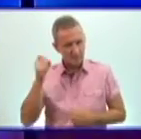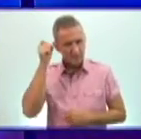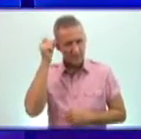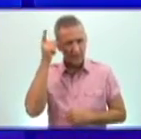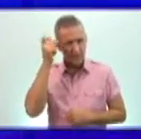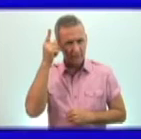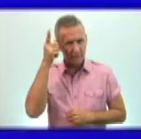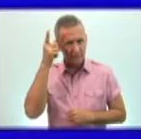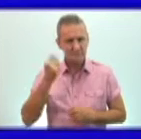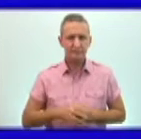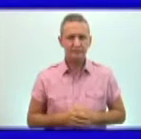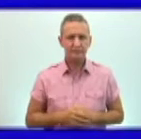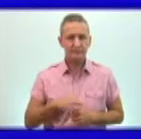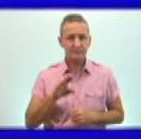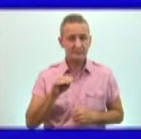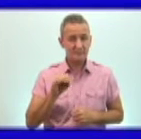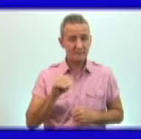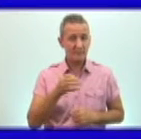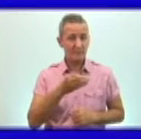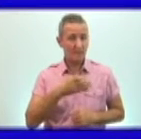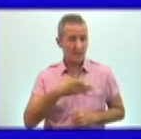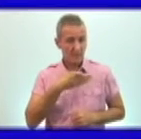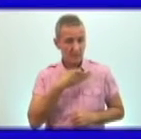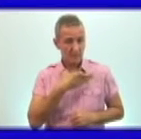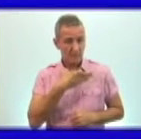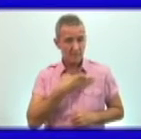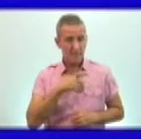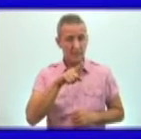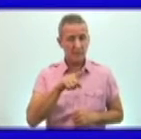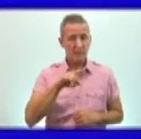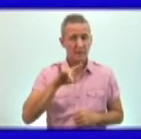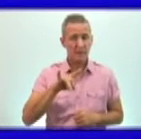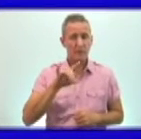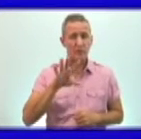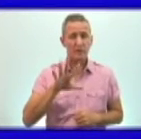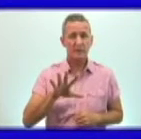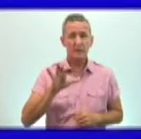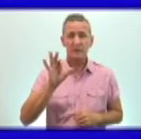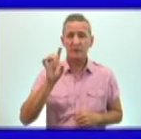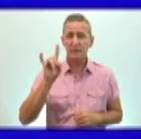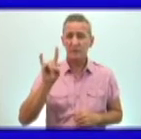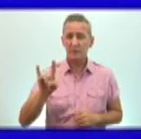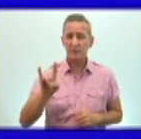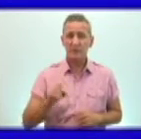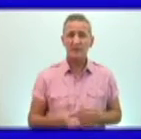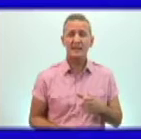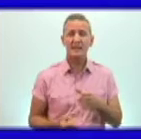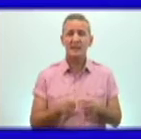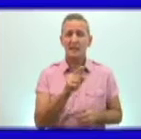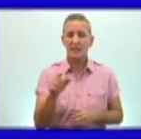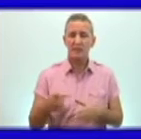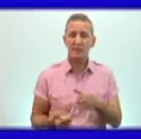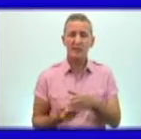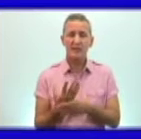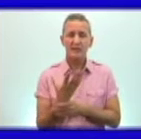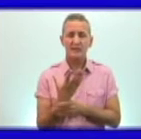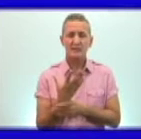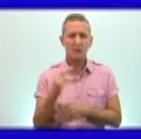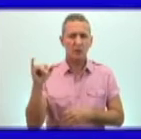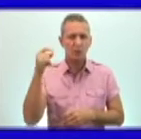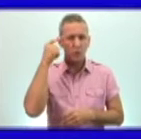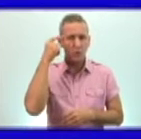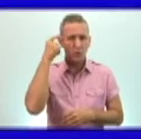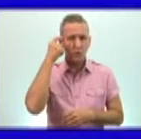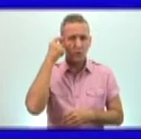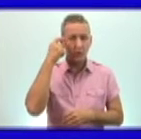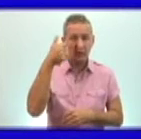Y dice Fidel en un discurso en 1959, los hombres nacemos con una idea instintiva de lo que está bien